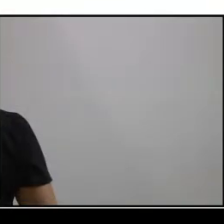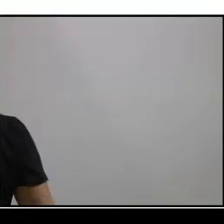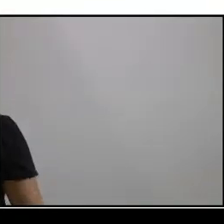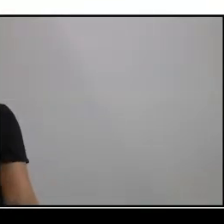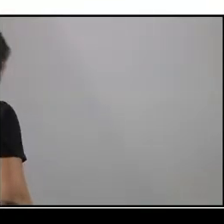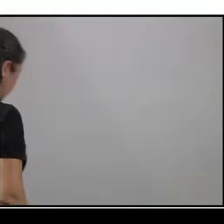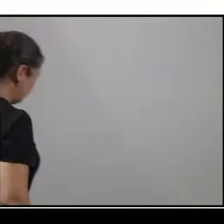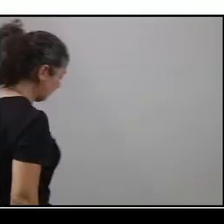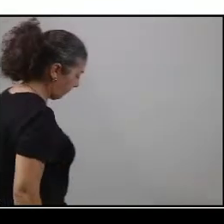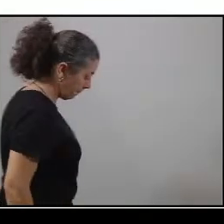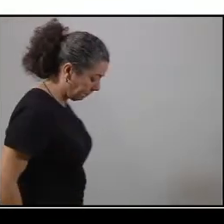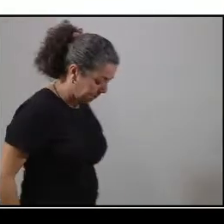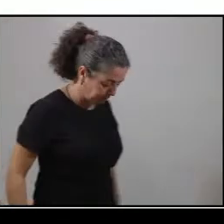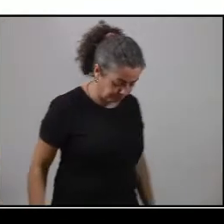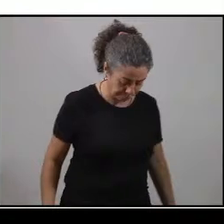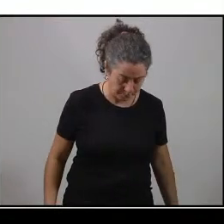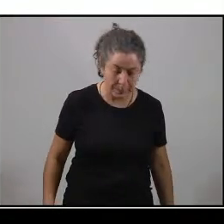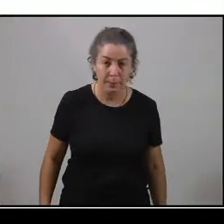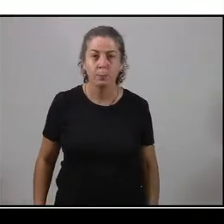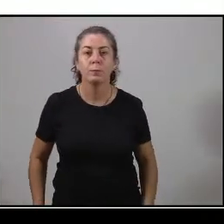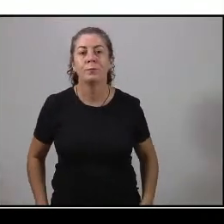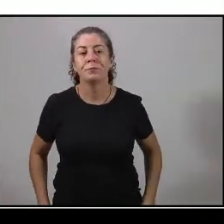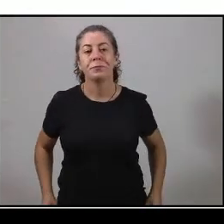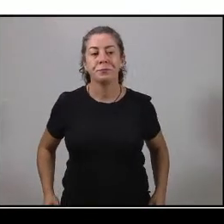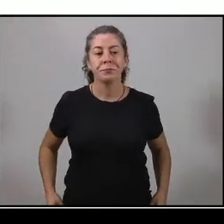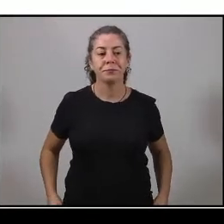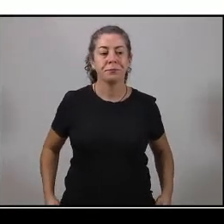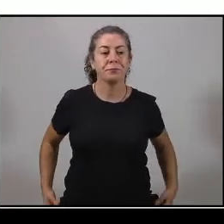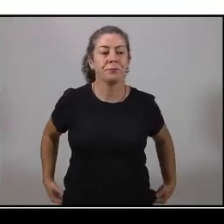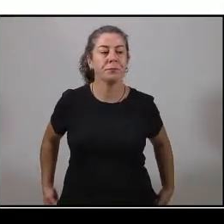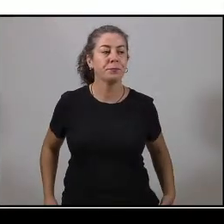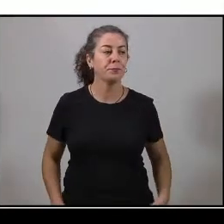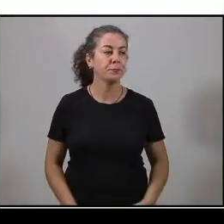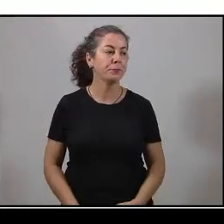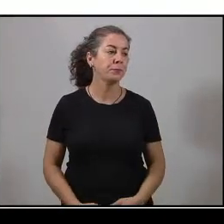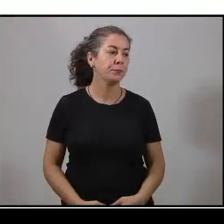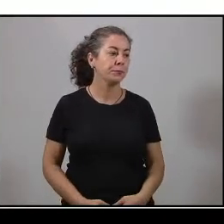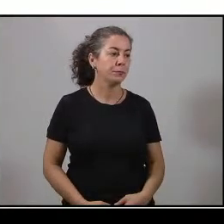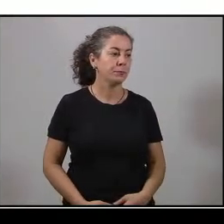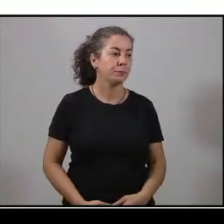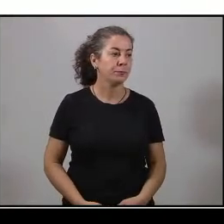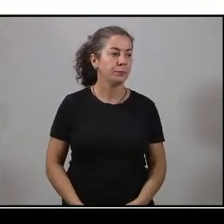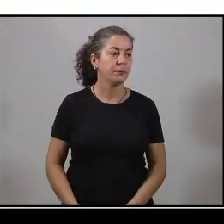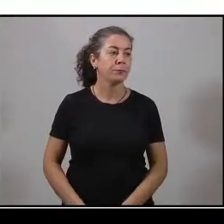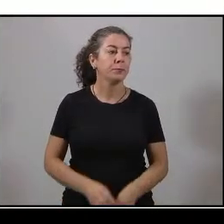No hay problema. ¿Sí? ¿Esperamos un momentito? Gracias.